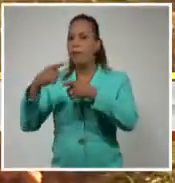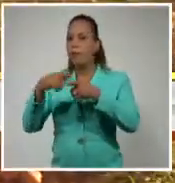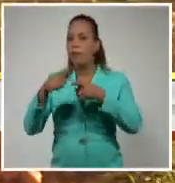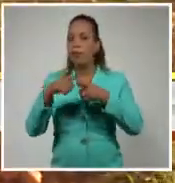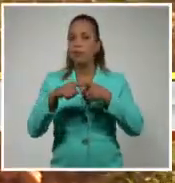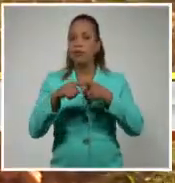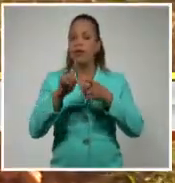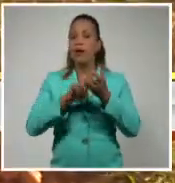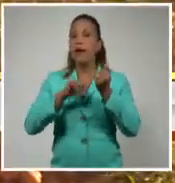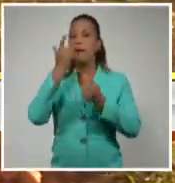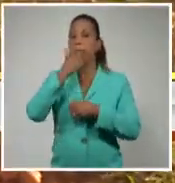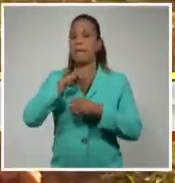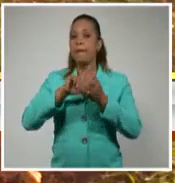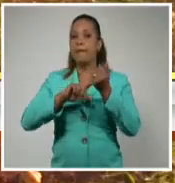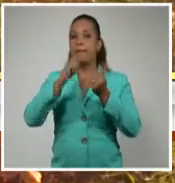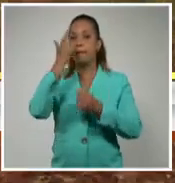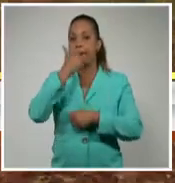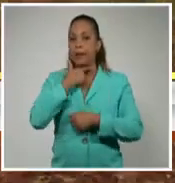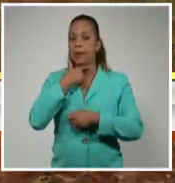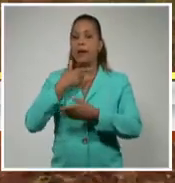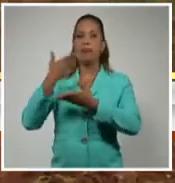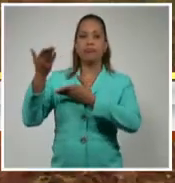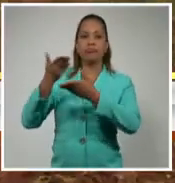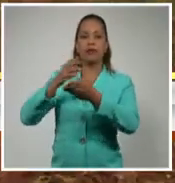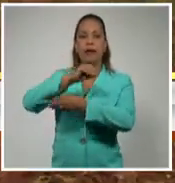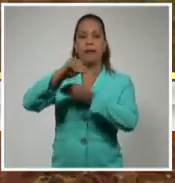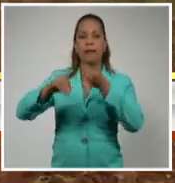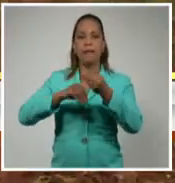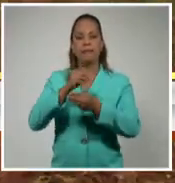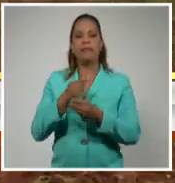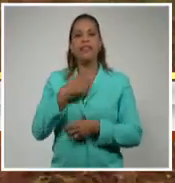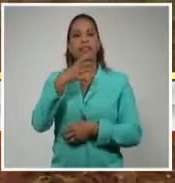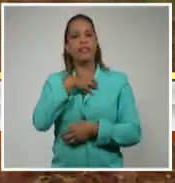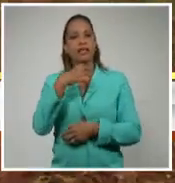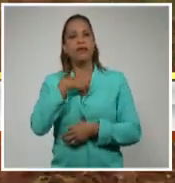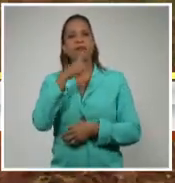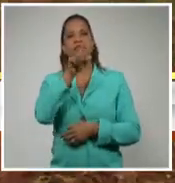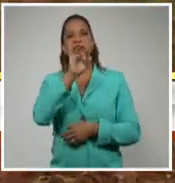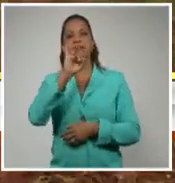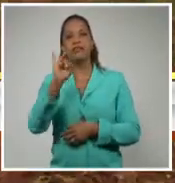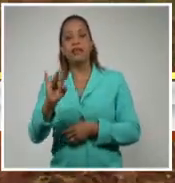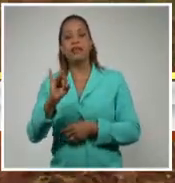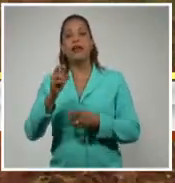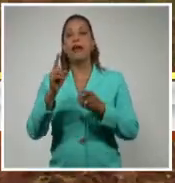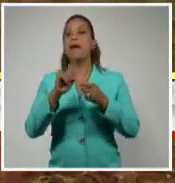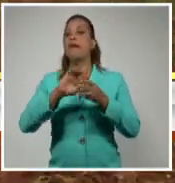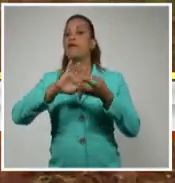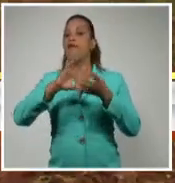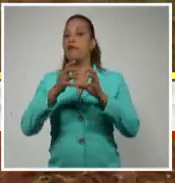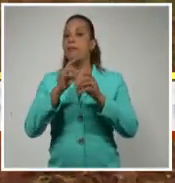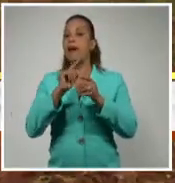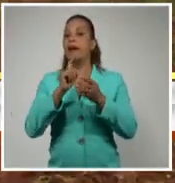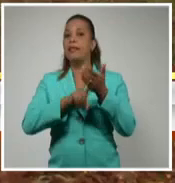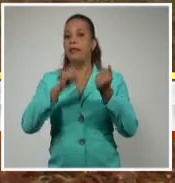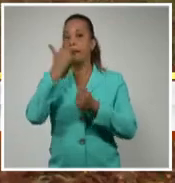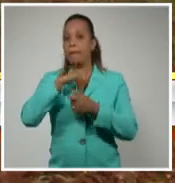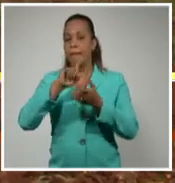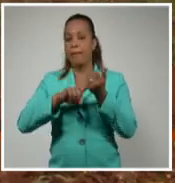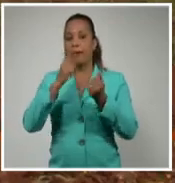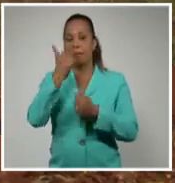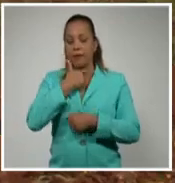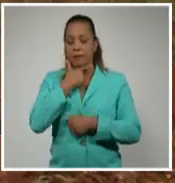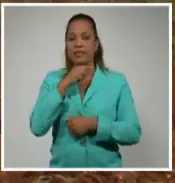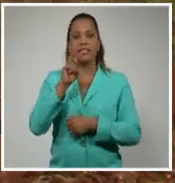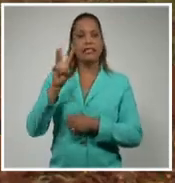con vista a sustituir importaciones. Tenemos 17 variedades y de ellas 3 ya están en el programa nacional para la producción